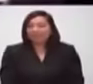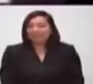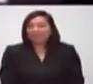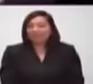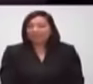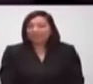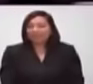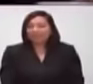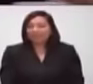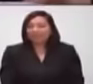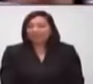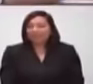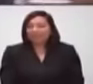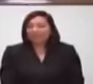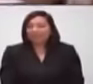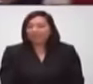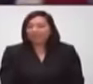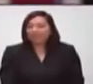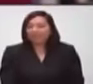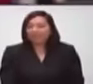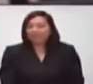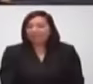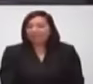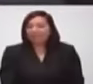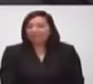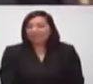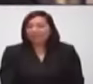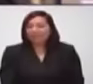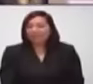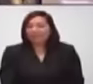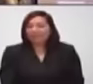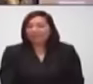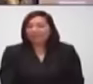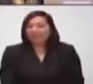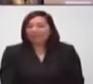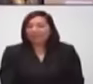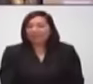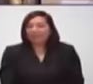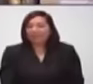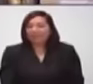una interrupción así, disculpe. También la pregunta que quiero es algo que me ha